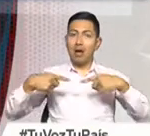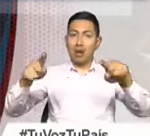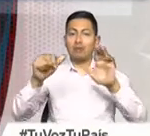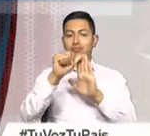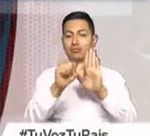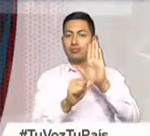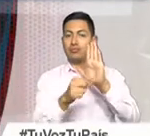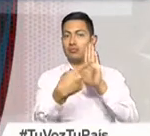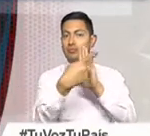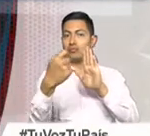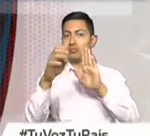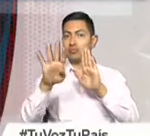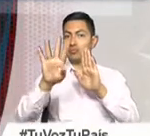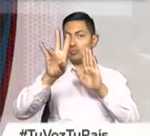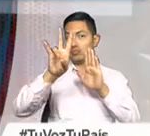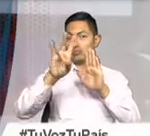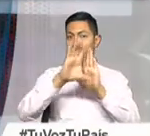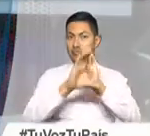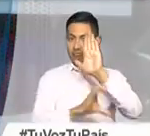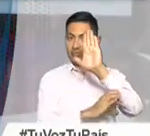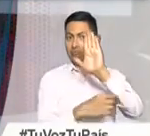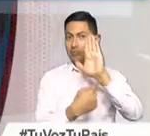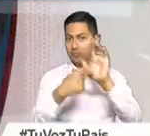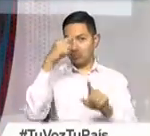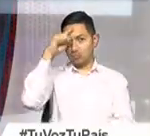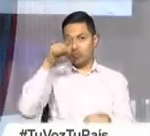artículo 147 de la Constitución.